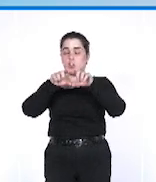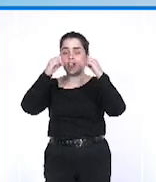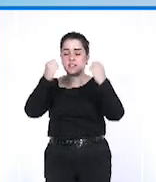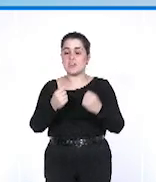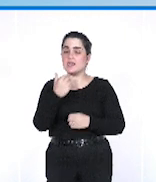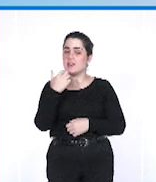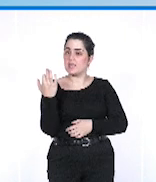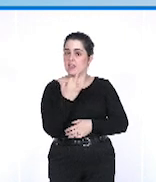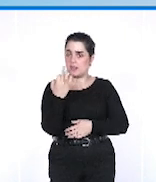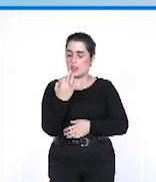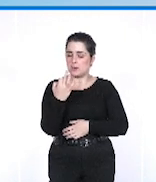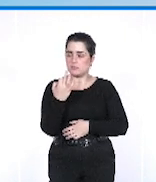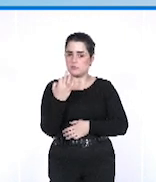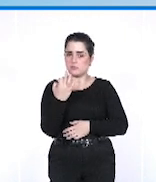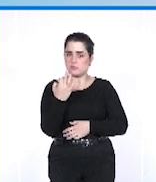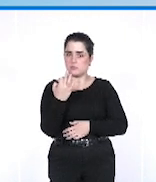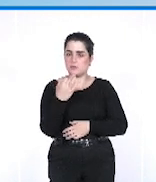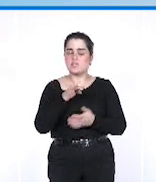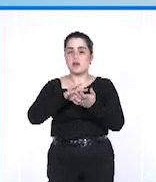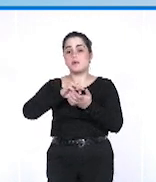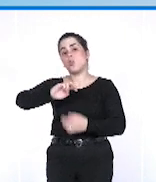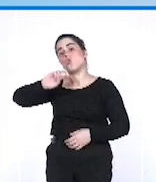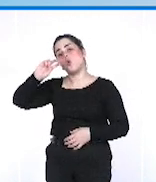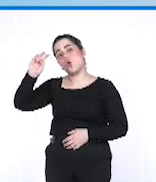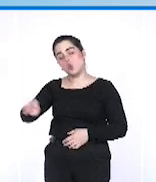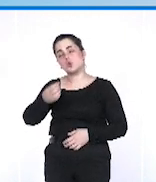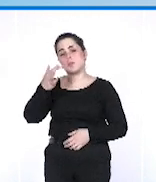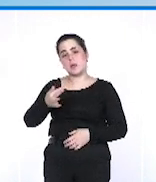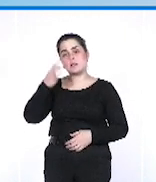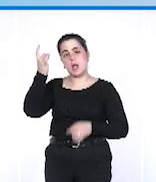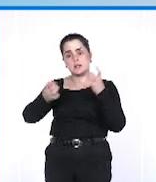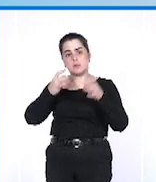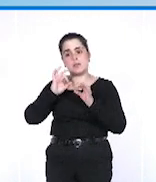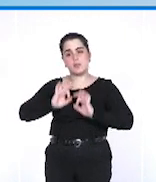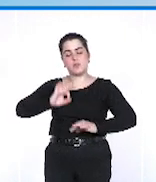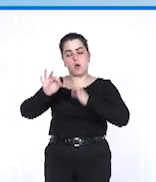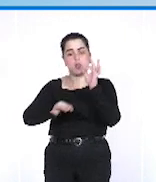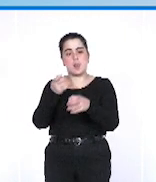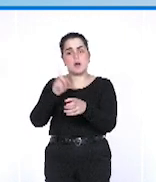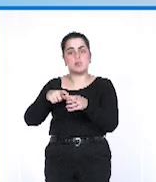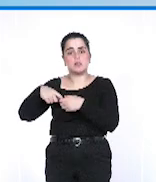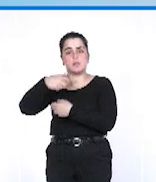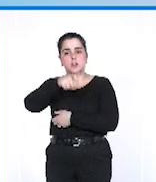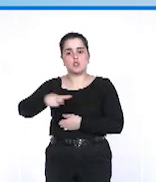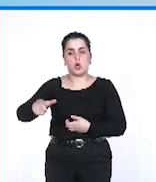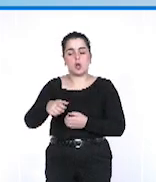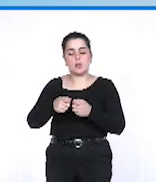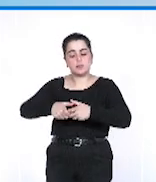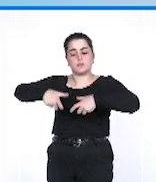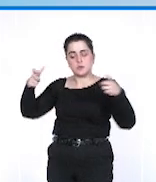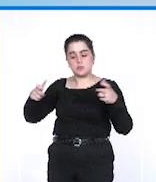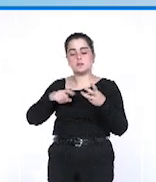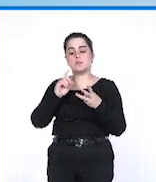manifiestan que han incrementado en otros servicios y en otras actividades de la organización la participación de las personas y